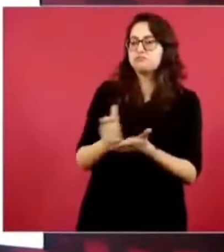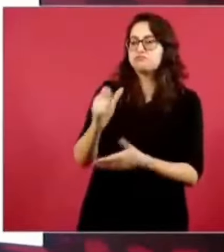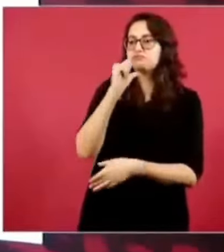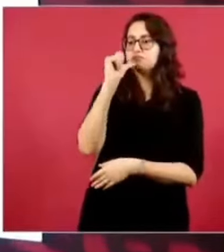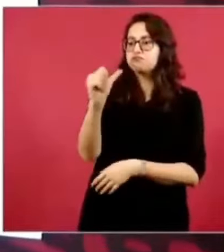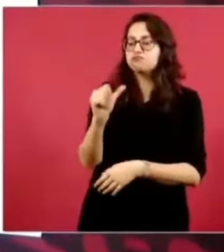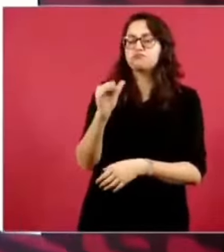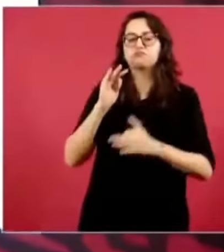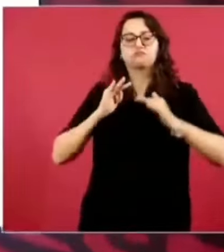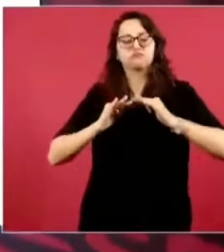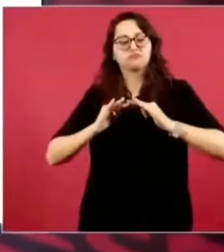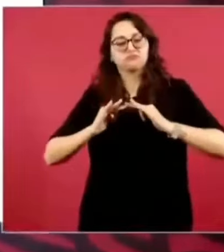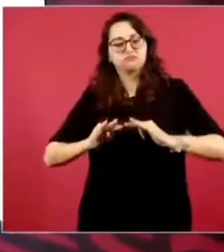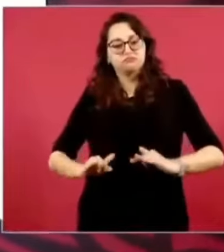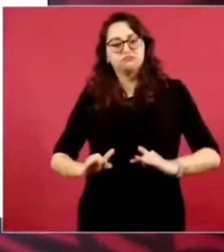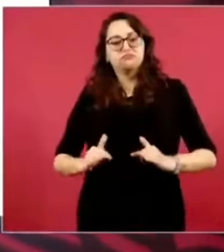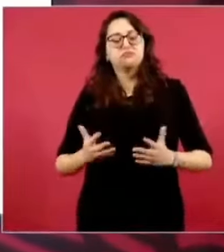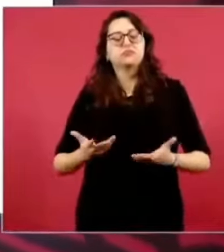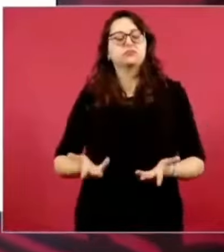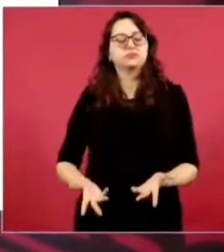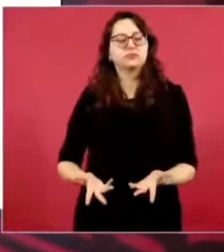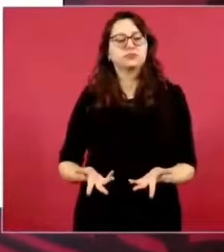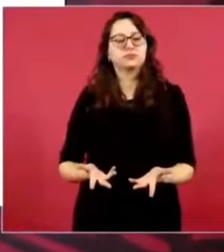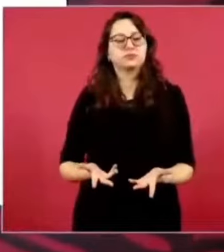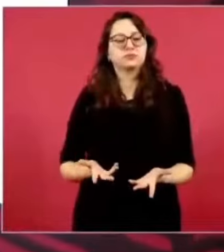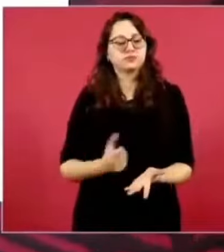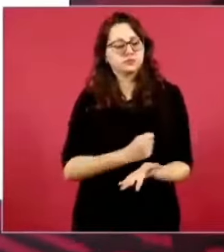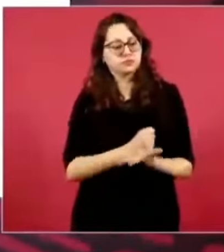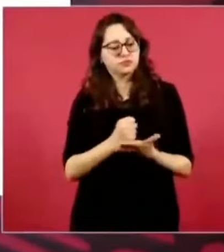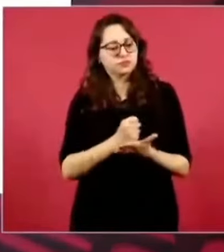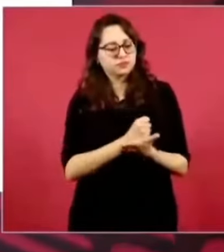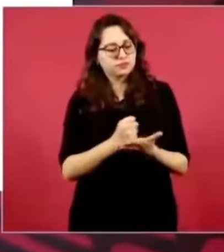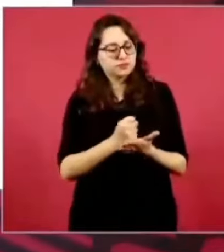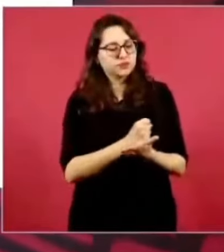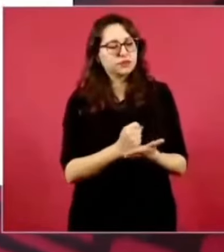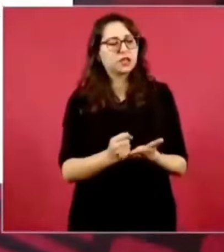impuestos con créditos